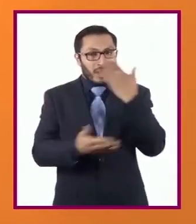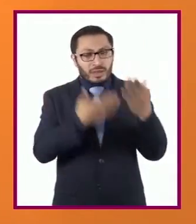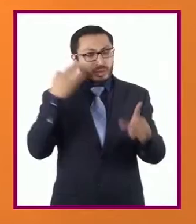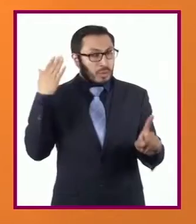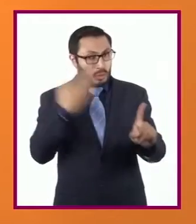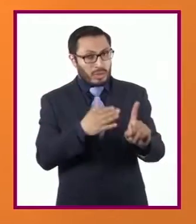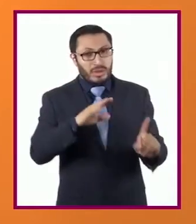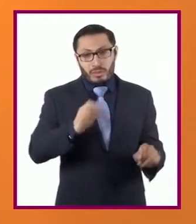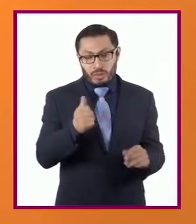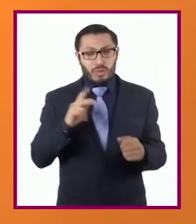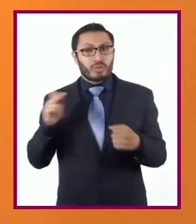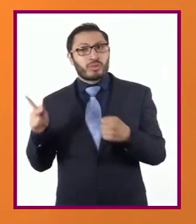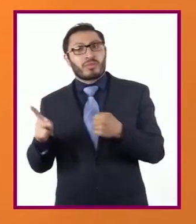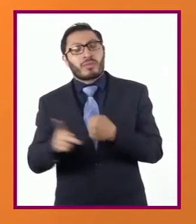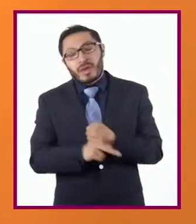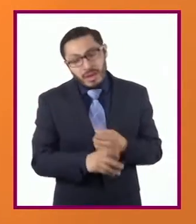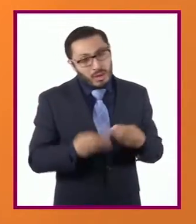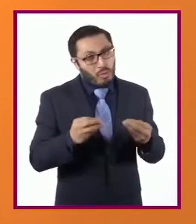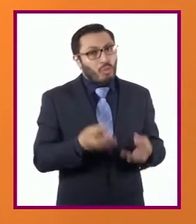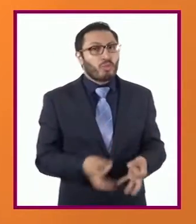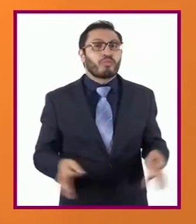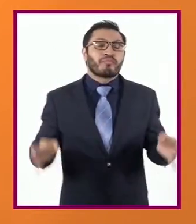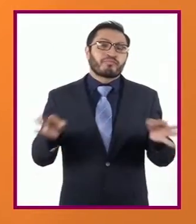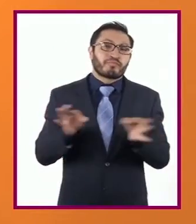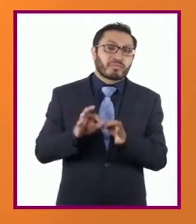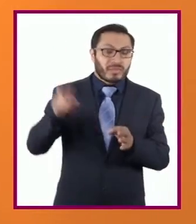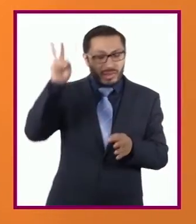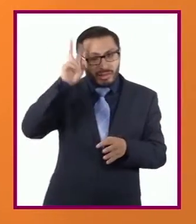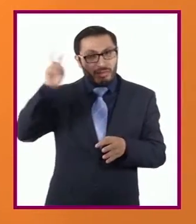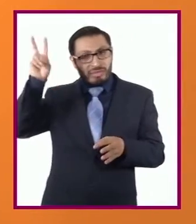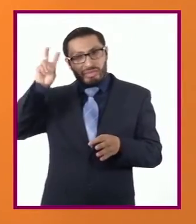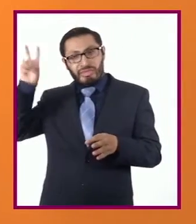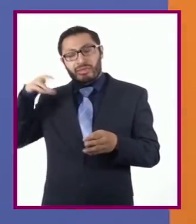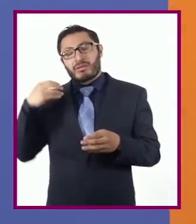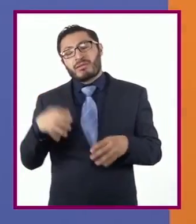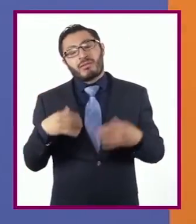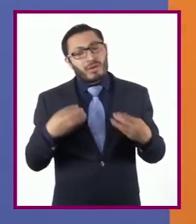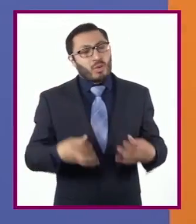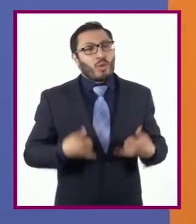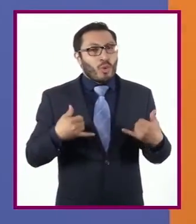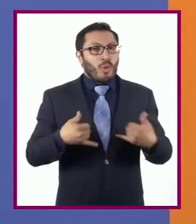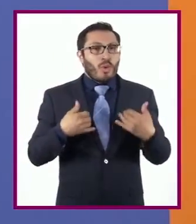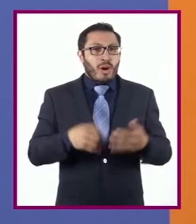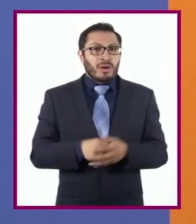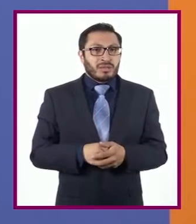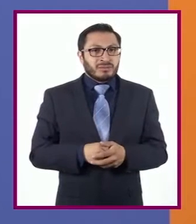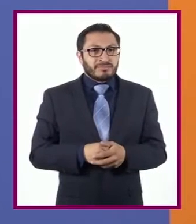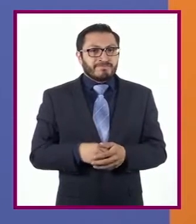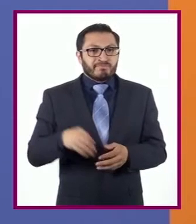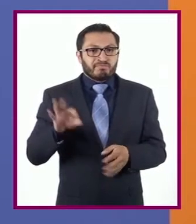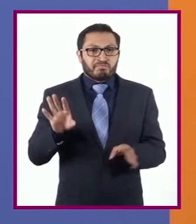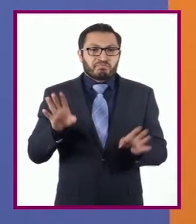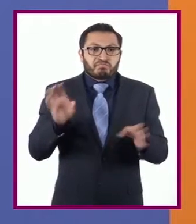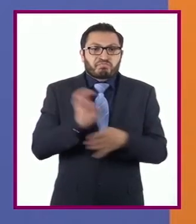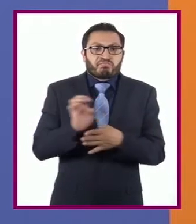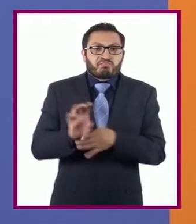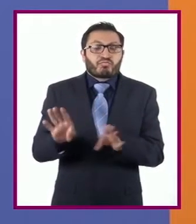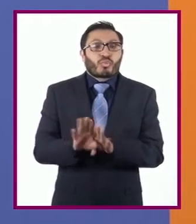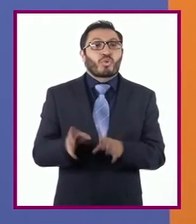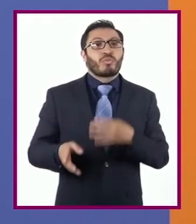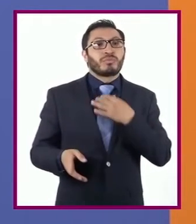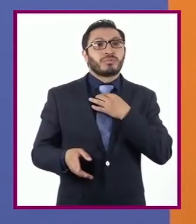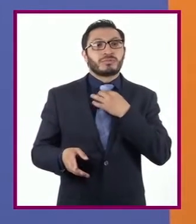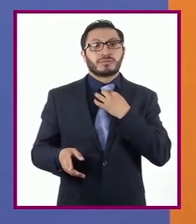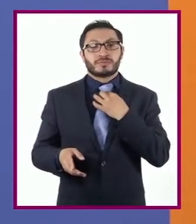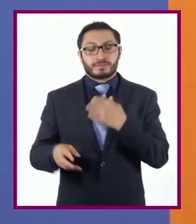lugar. Así que es muy importante los sueños en los adolescentes. ¿Podríamos decir entonces que los